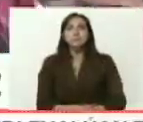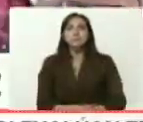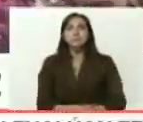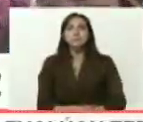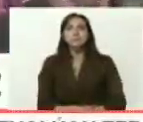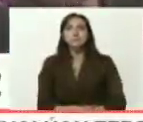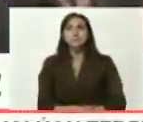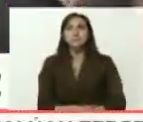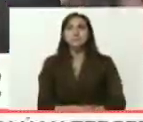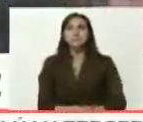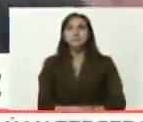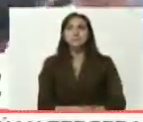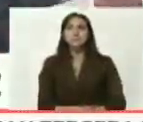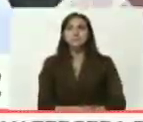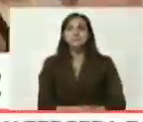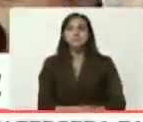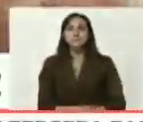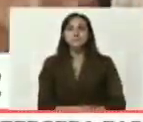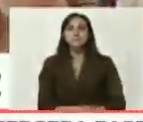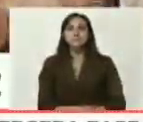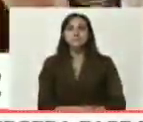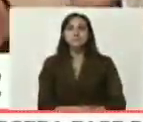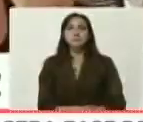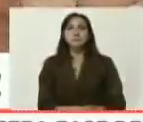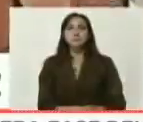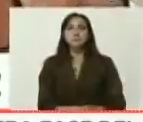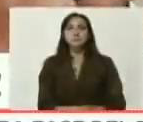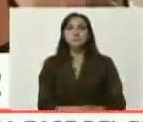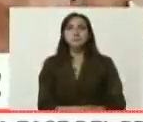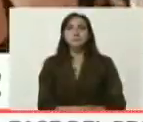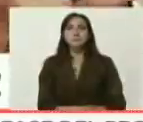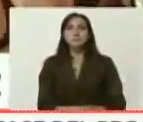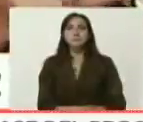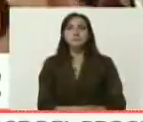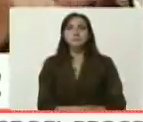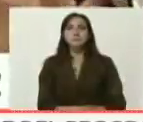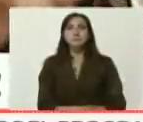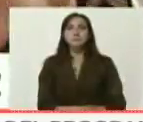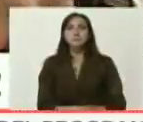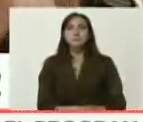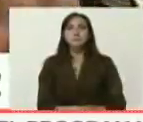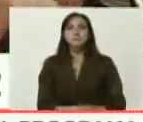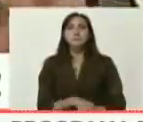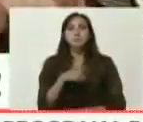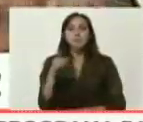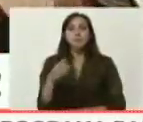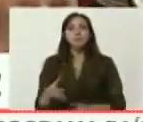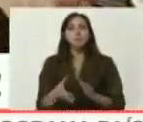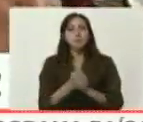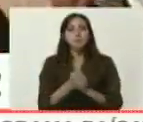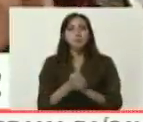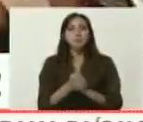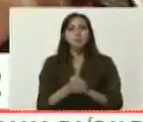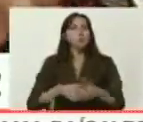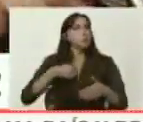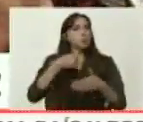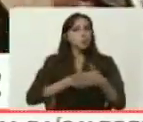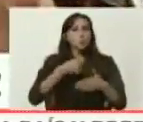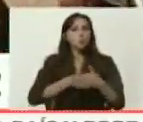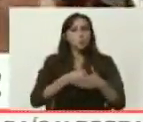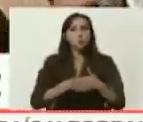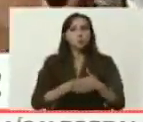Bien, escuchamos palabras entonces del constituyente Fernando Soto Rojas y también compañero de lucha de